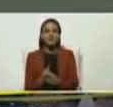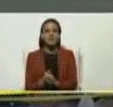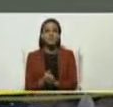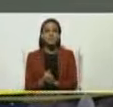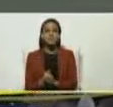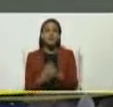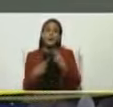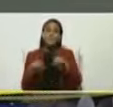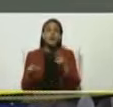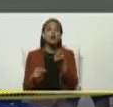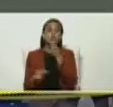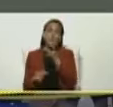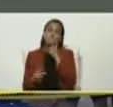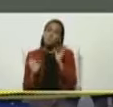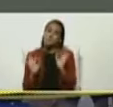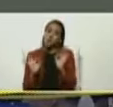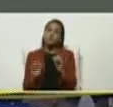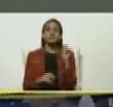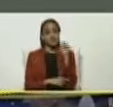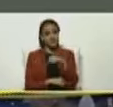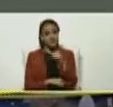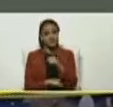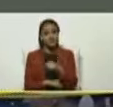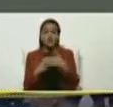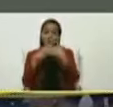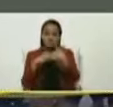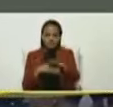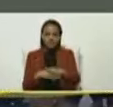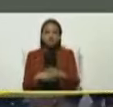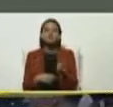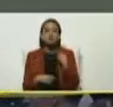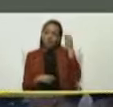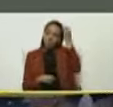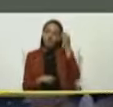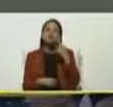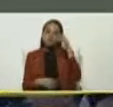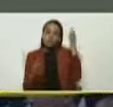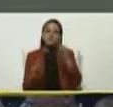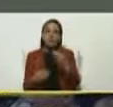pero bella, lo que está por venir va a ser más bello todavía.